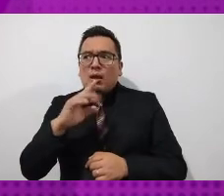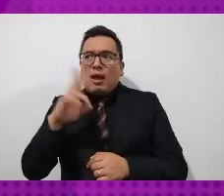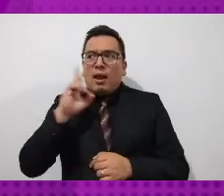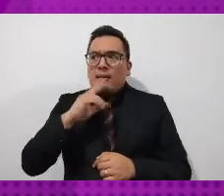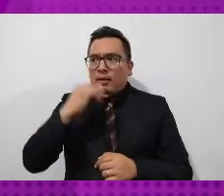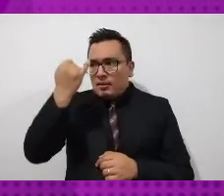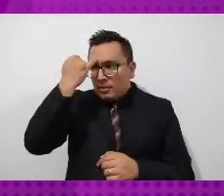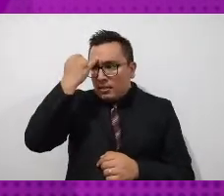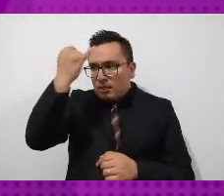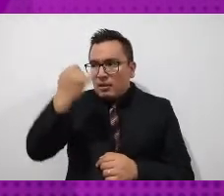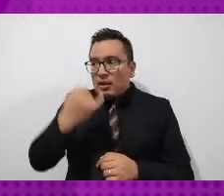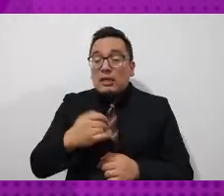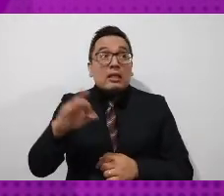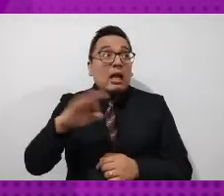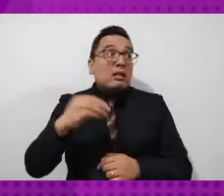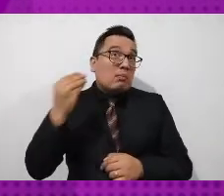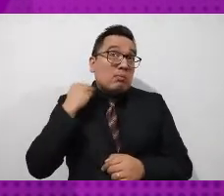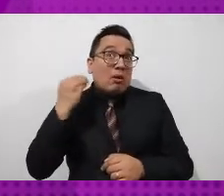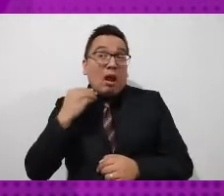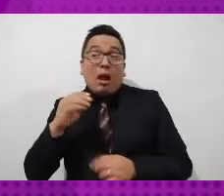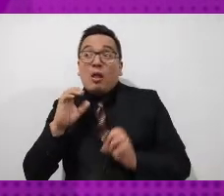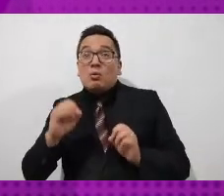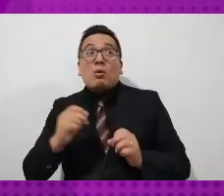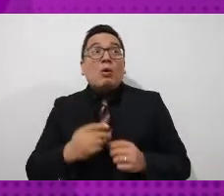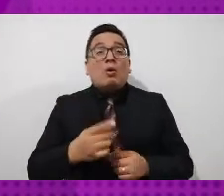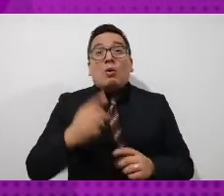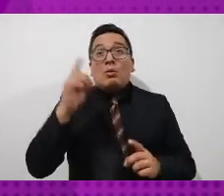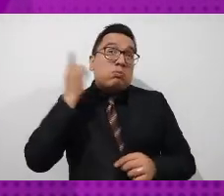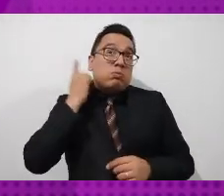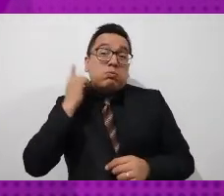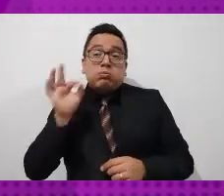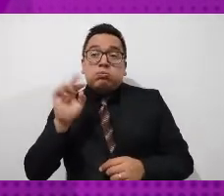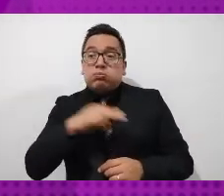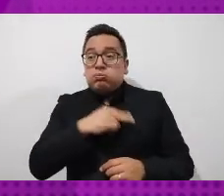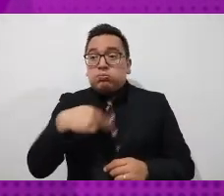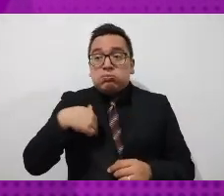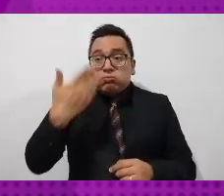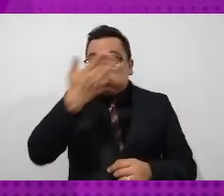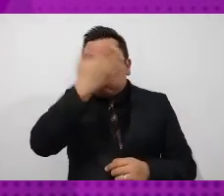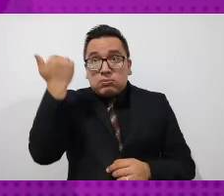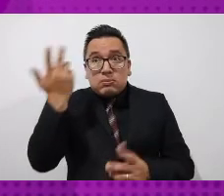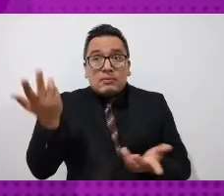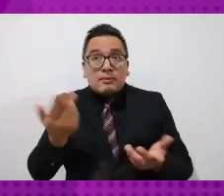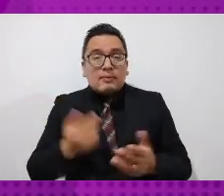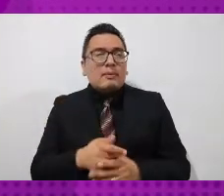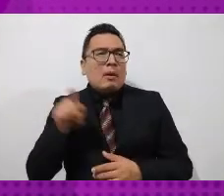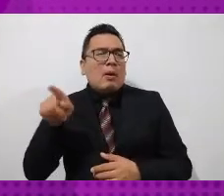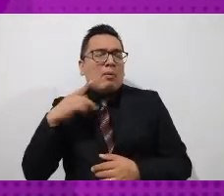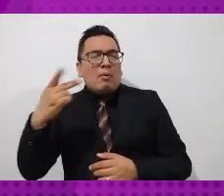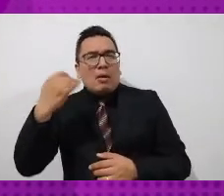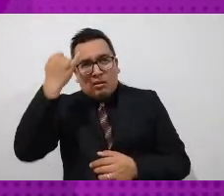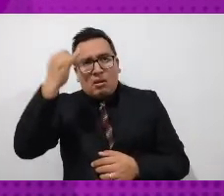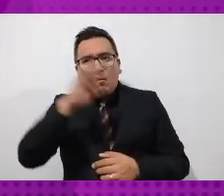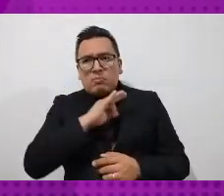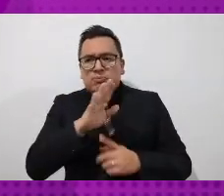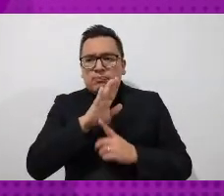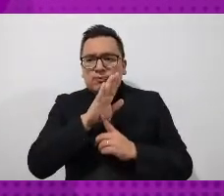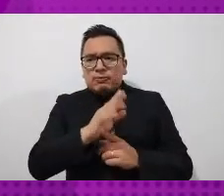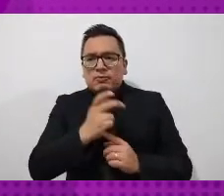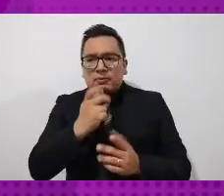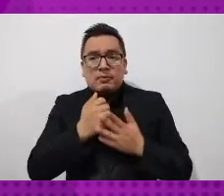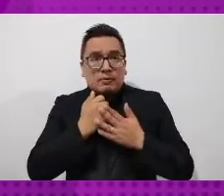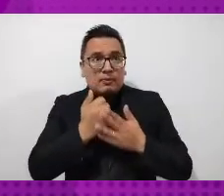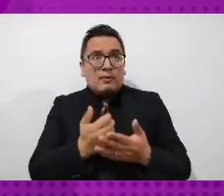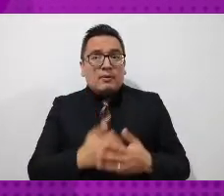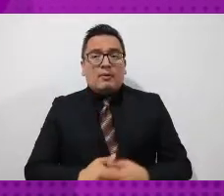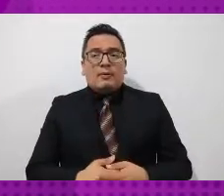mejor a los abogados o a los legisladores no se nos había ocurrido. Y él puede dar una visión fresca, una visión